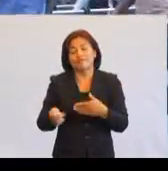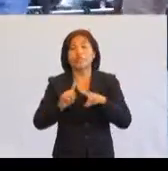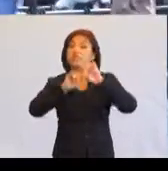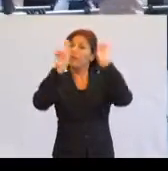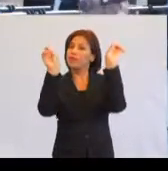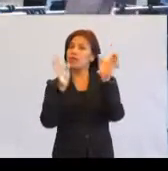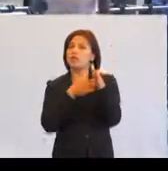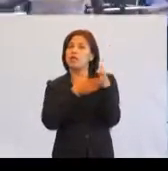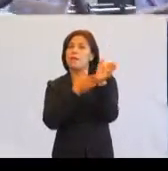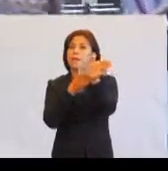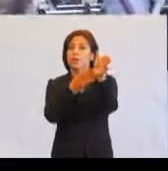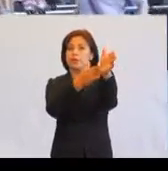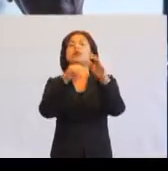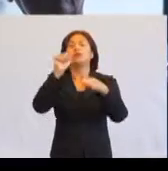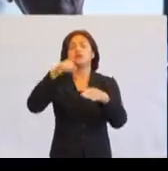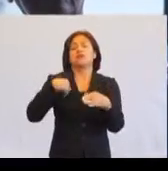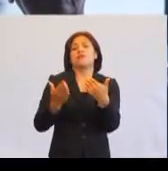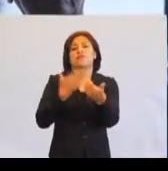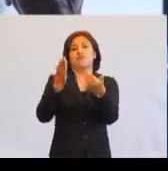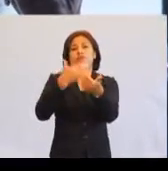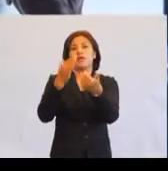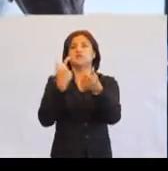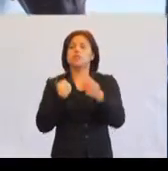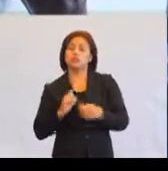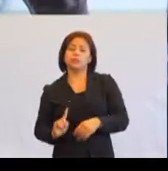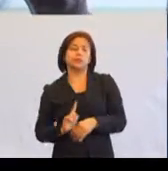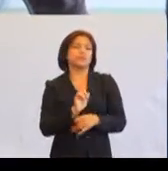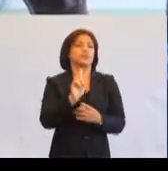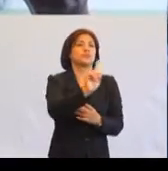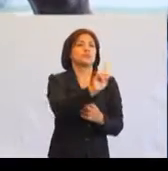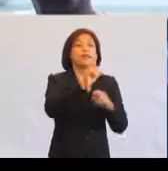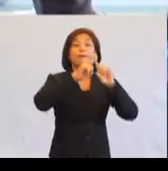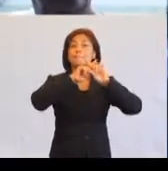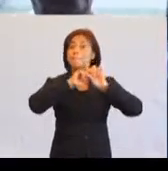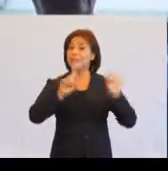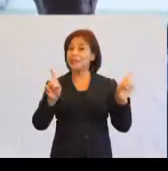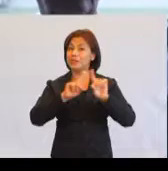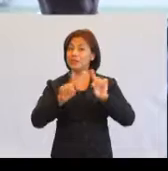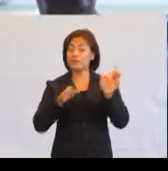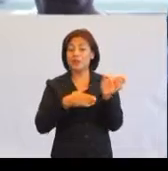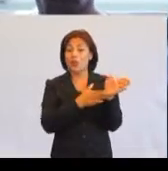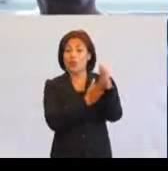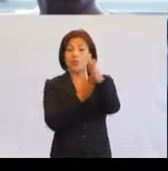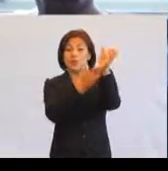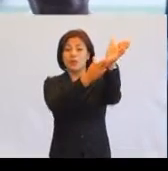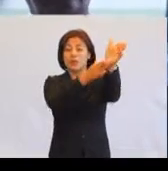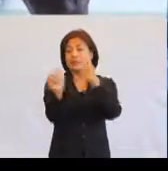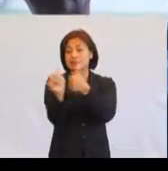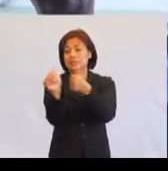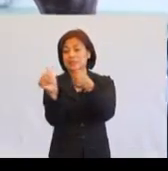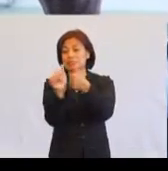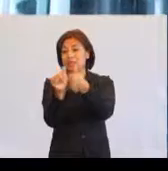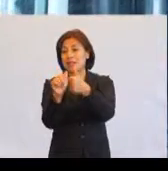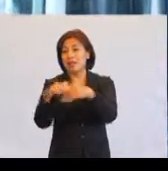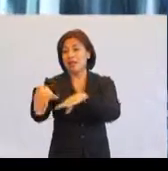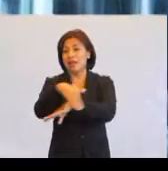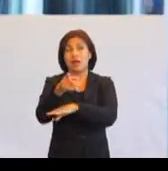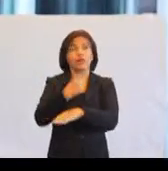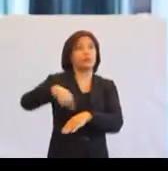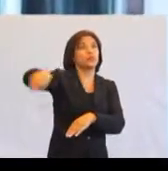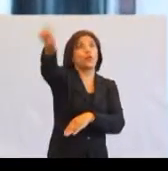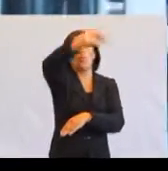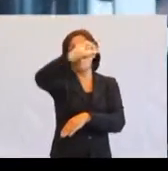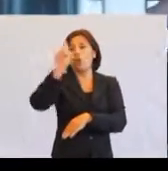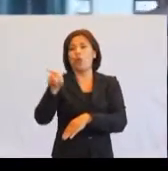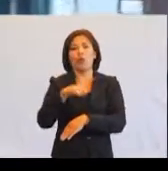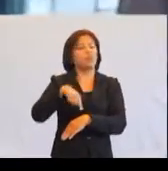en la metrovía sí se me hace más fácil a mí trasladarme, pero sucede que la metrovía no va por todas partes como uno quisiera